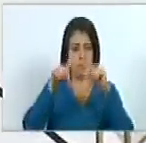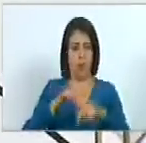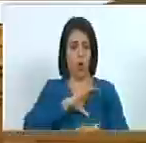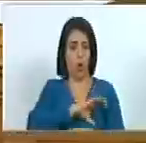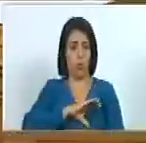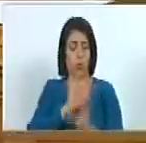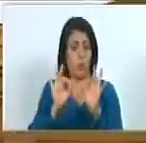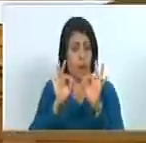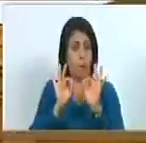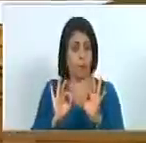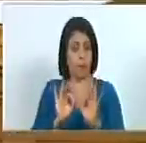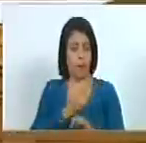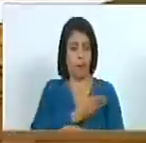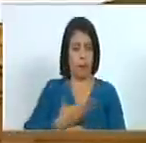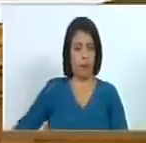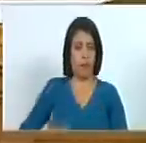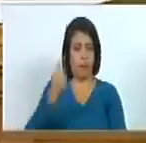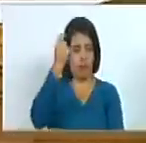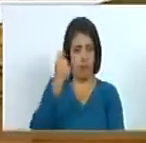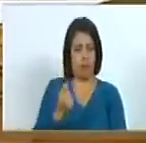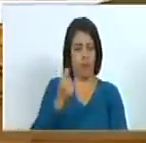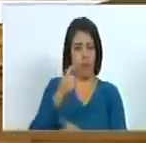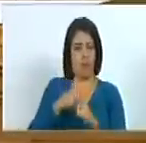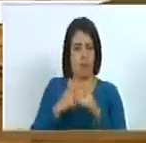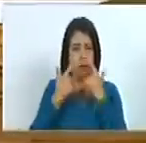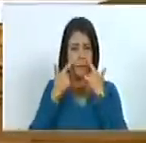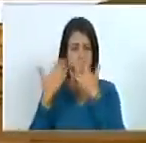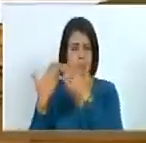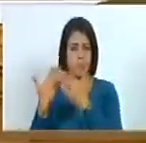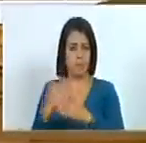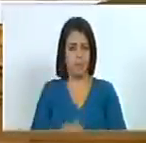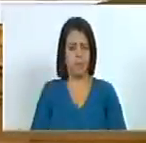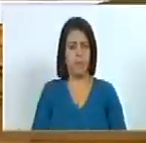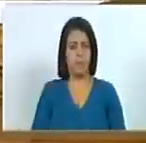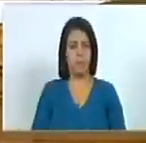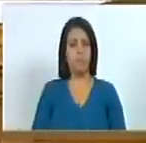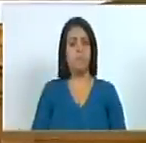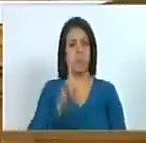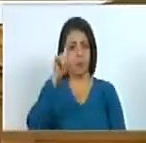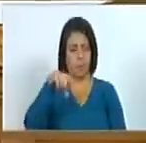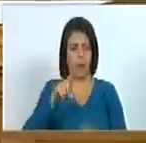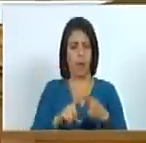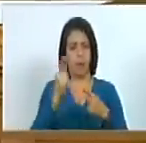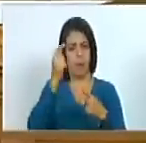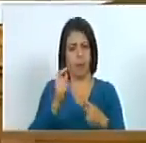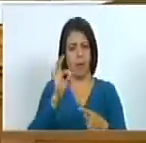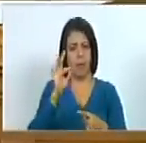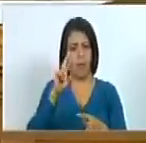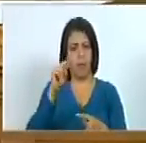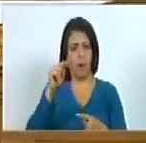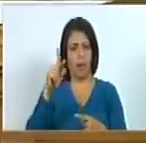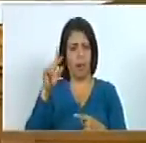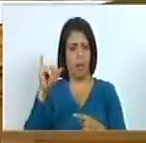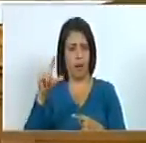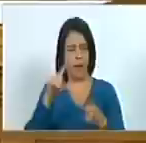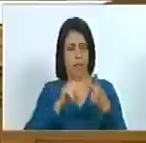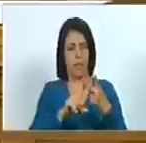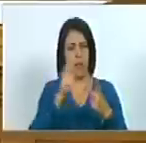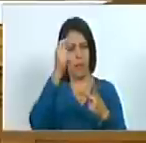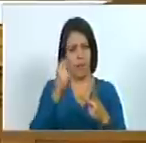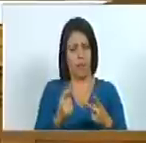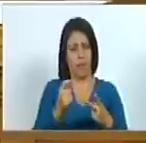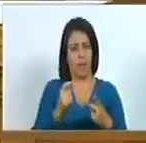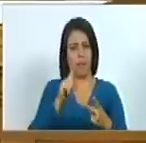comisión especial presidida por el diputado Riquel Sargent, donde están también el diputado Franklin Rondón,